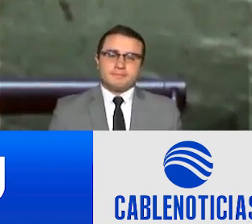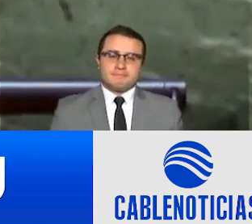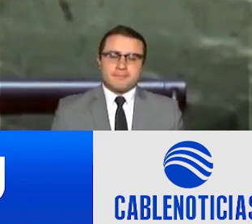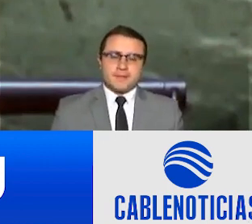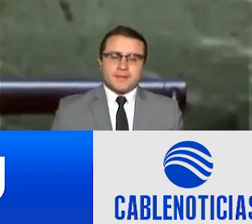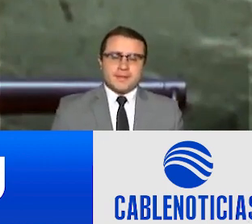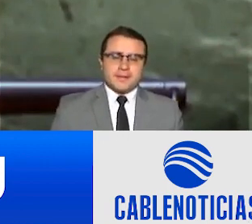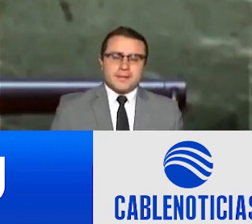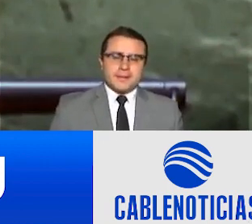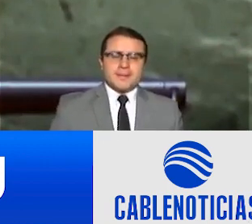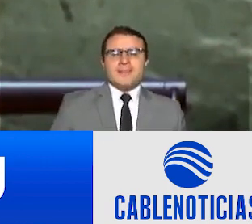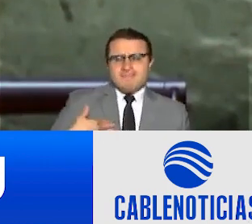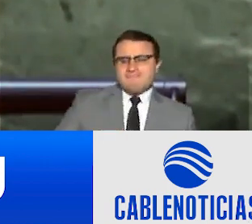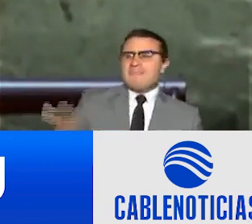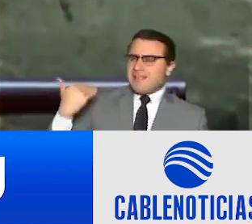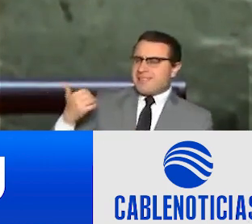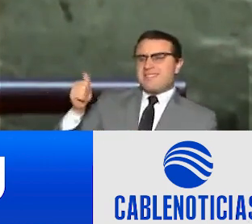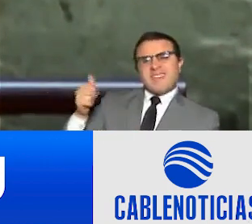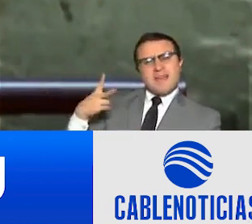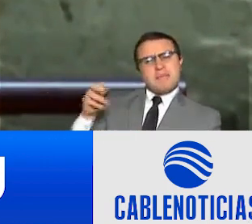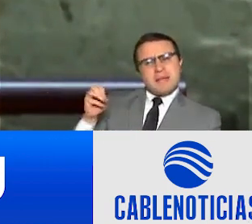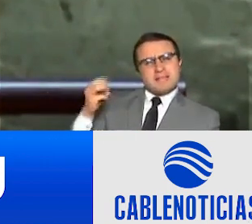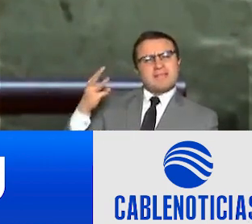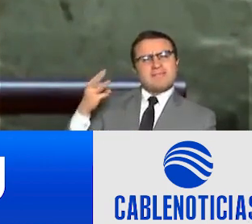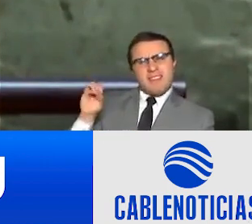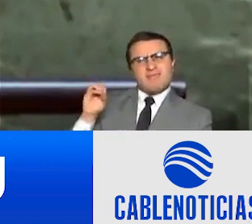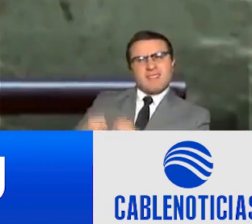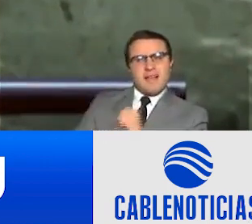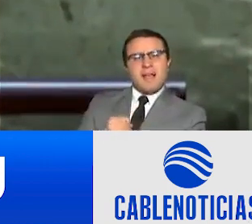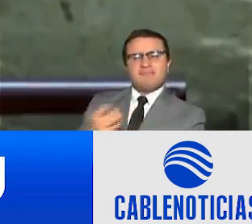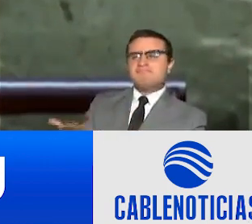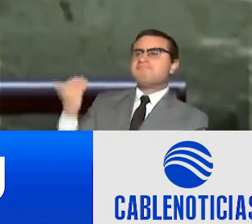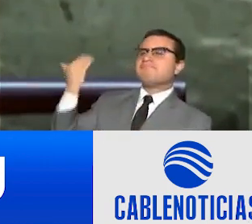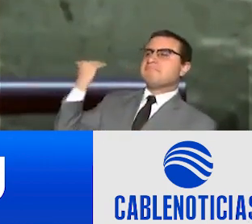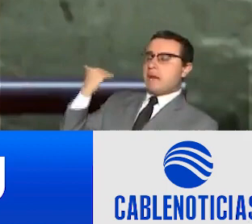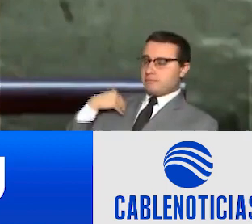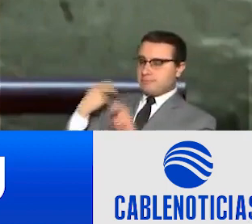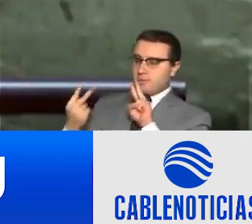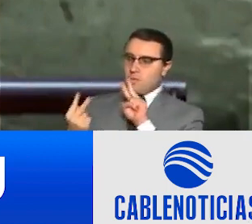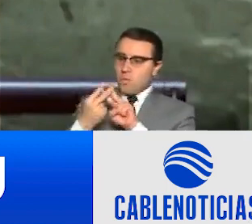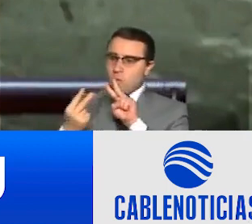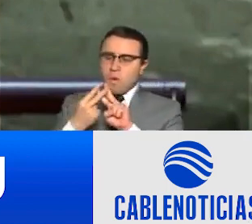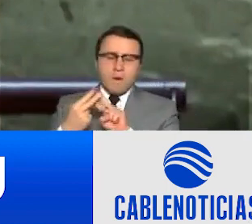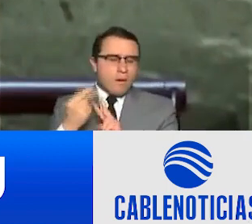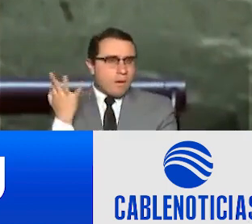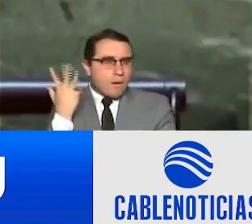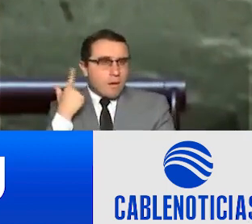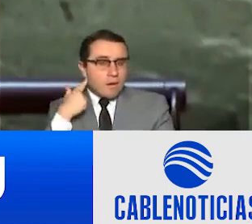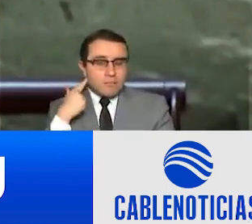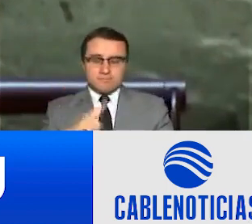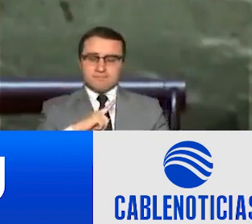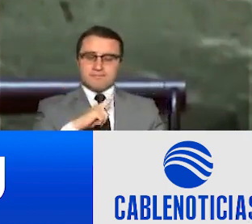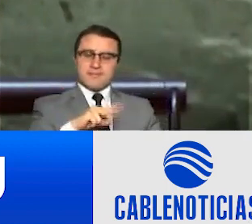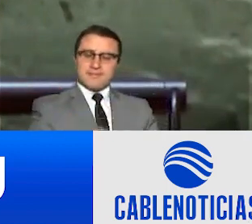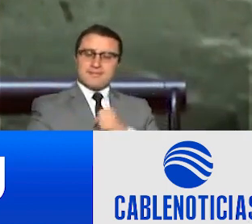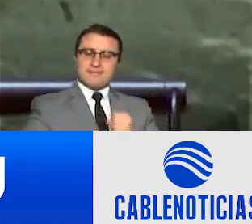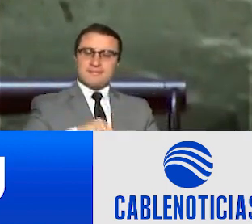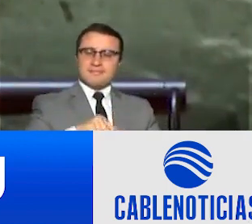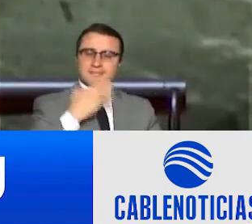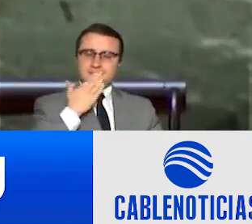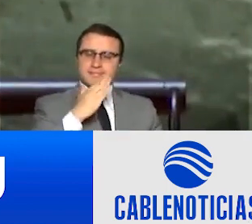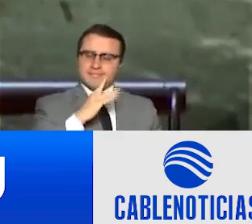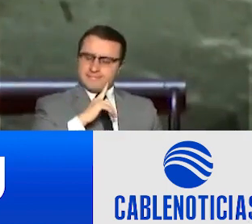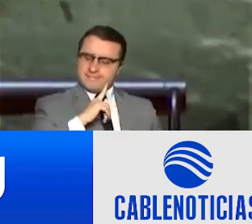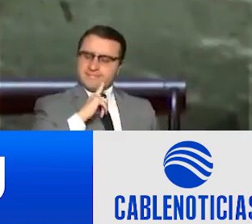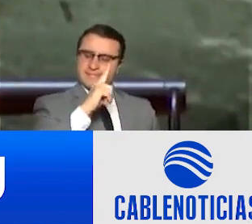Hace varias décadas conocí y escuché un dirigente indígena colombiano